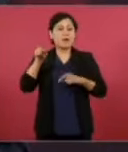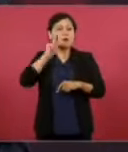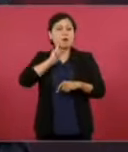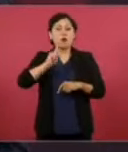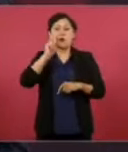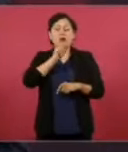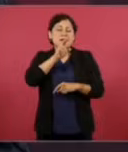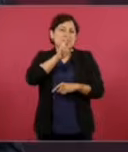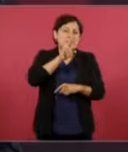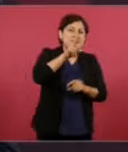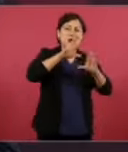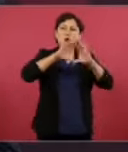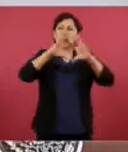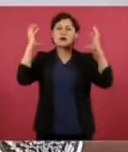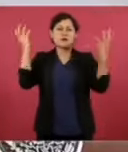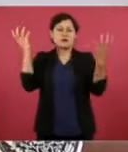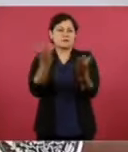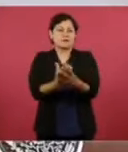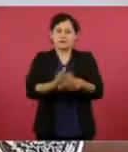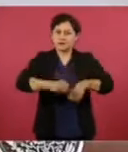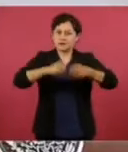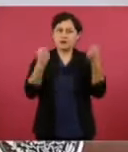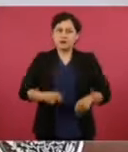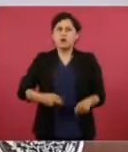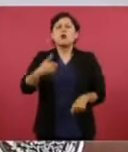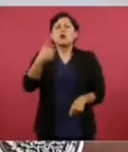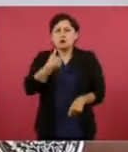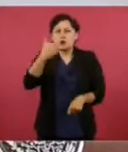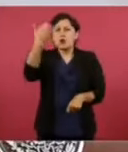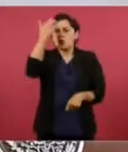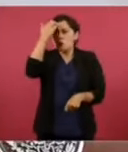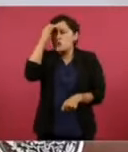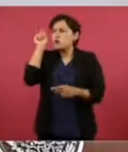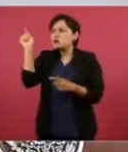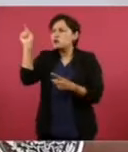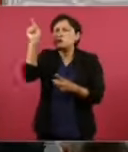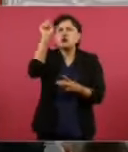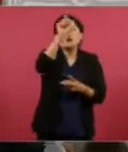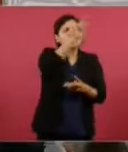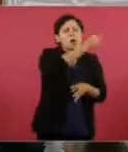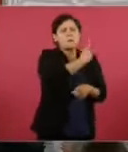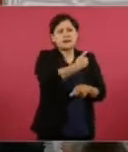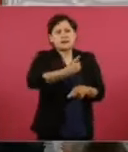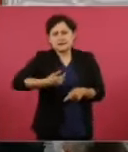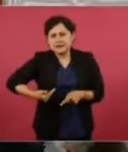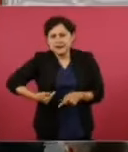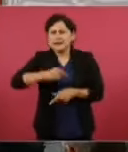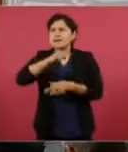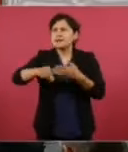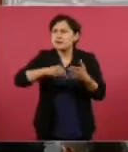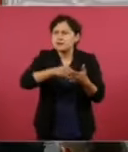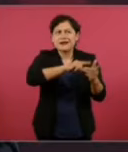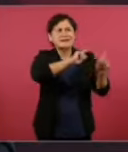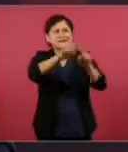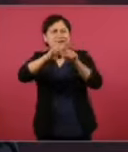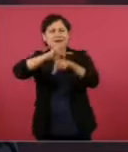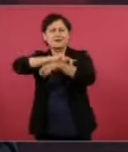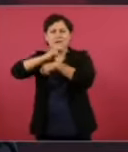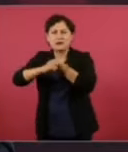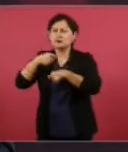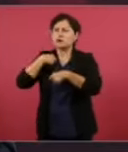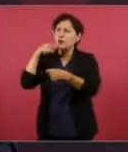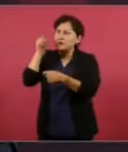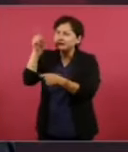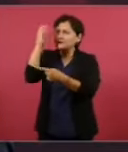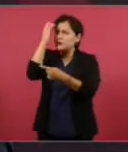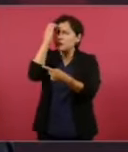Conozco a los presidentes, sé de ellos, jefes de Estado, primeros ministros, y conozco a